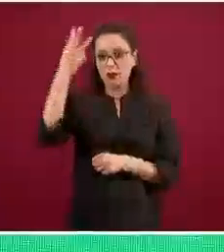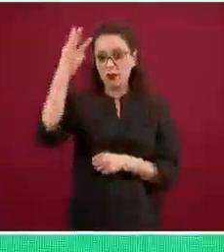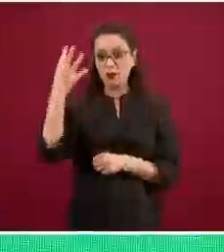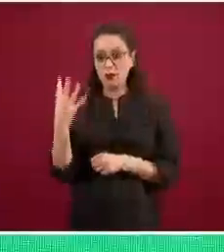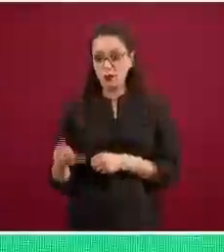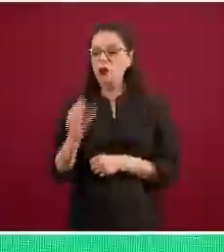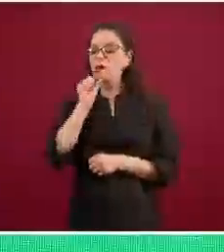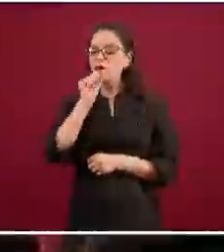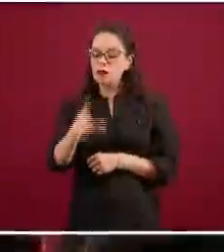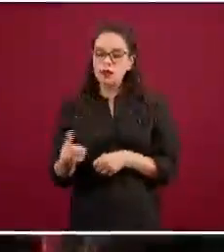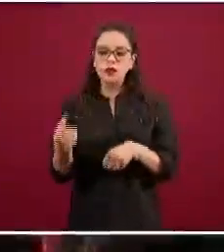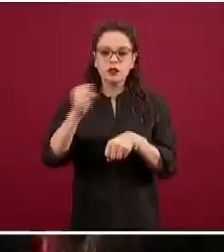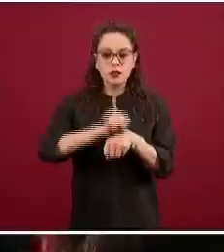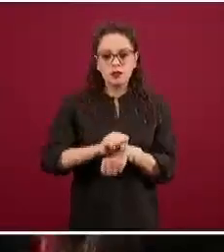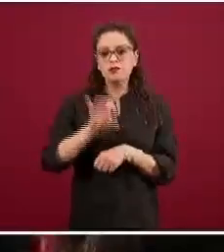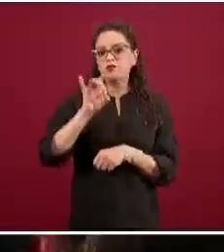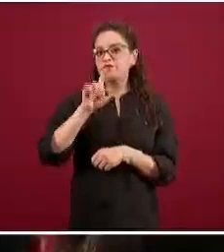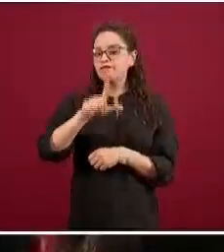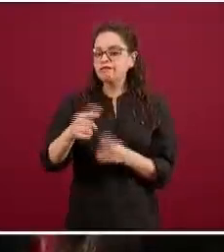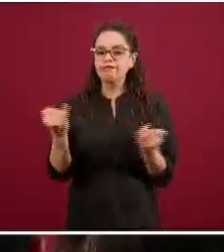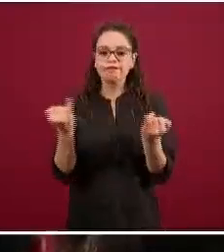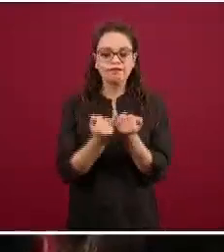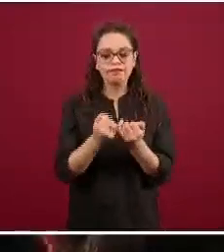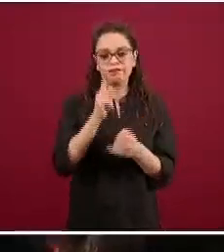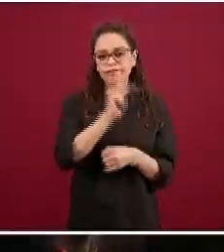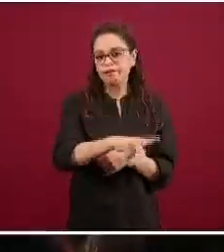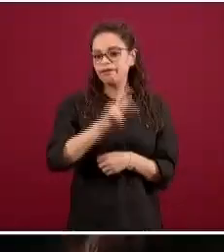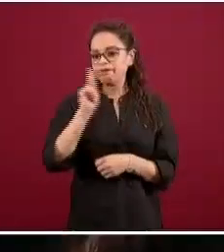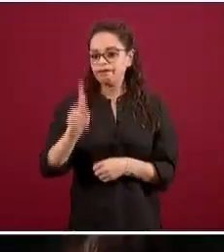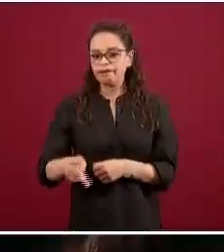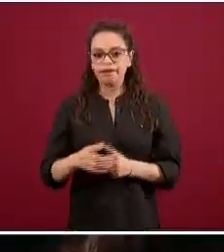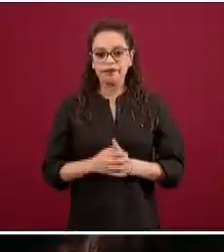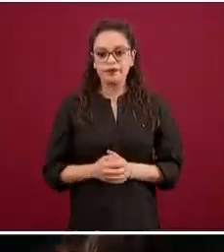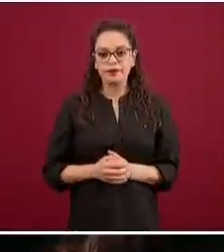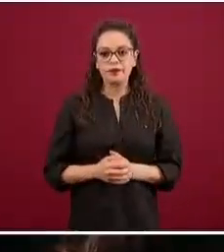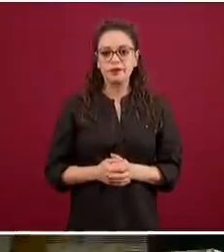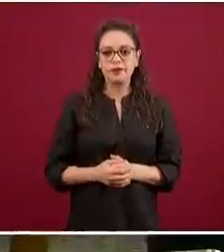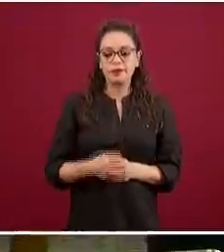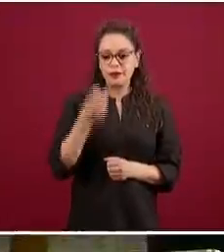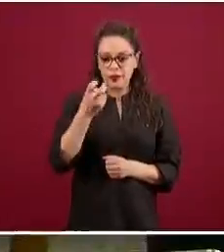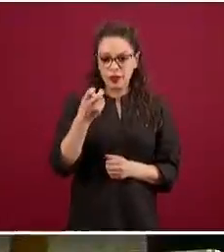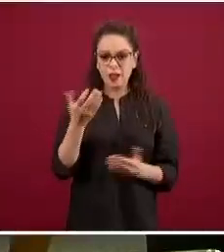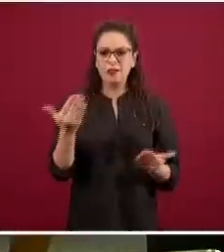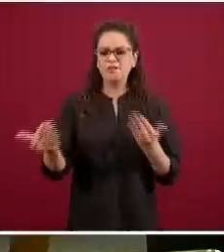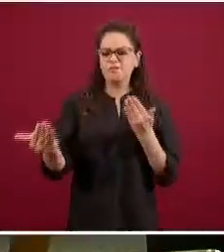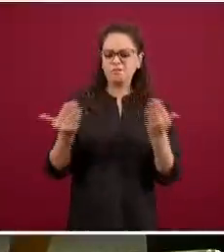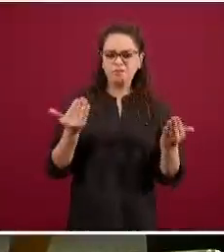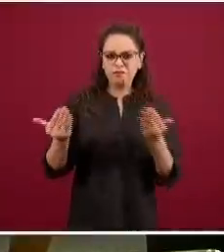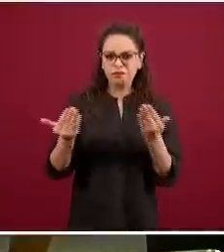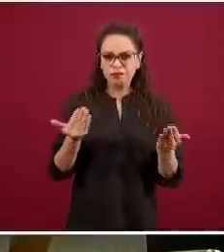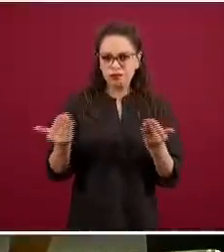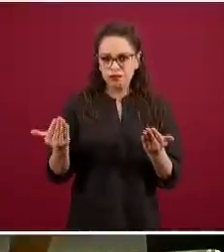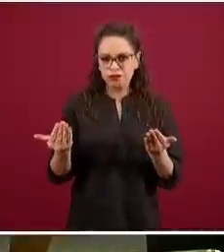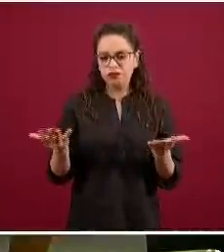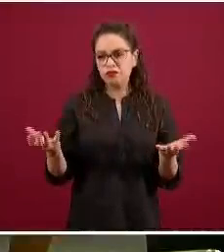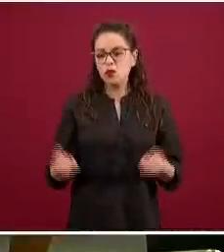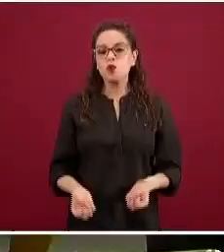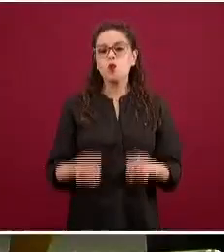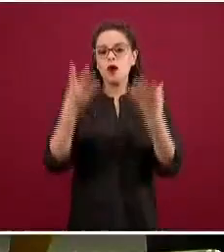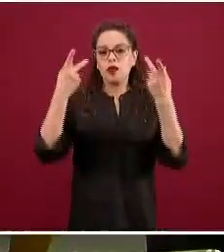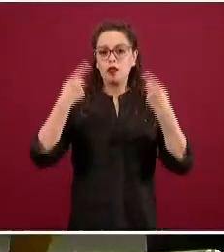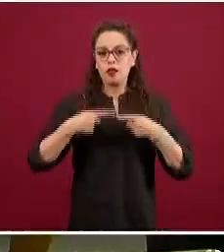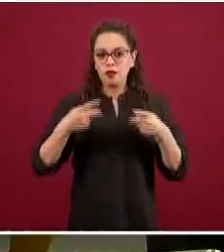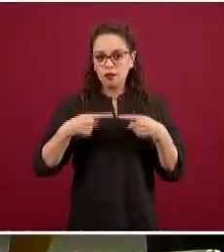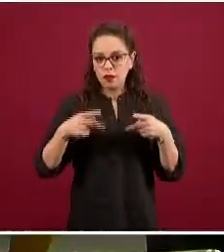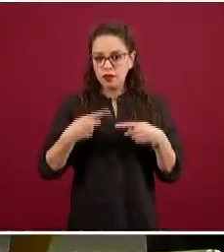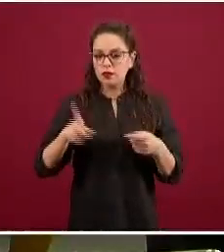misma semana 37. Esto de lo que nos habla es de lo esperado. ¿Cuántas personas o qué